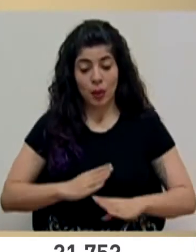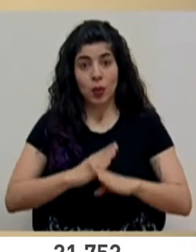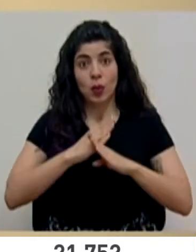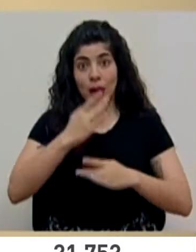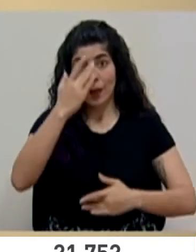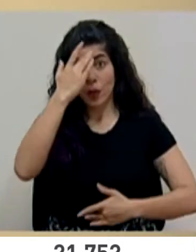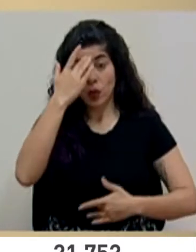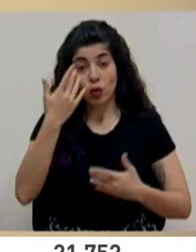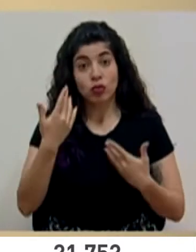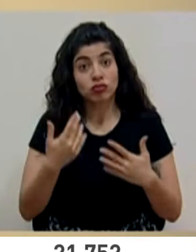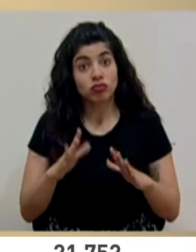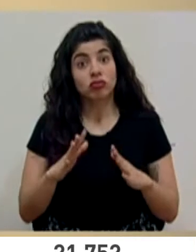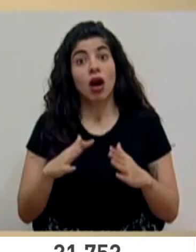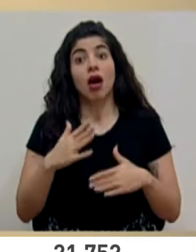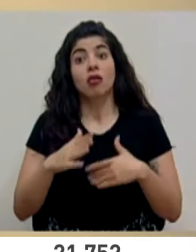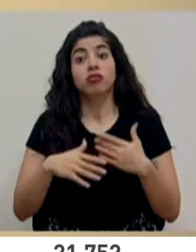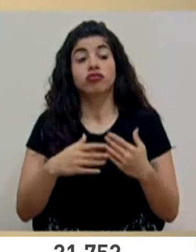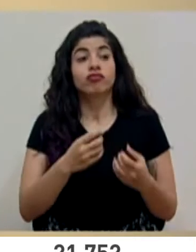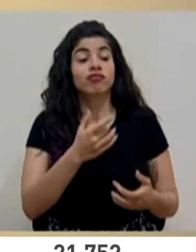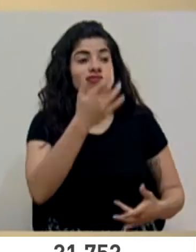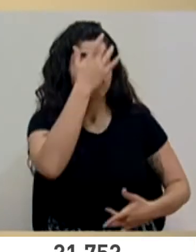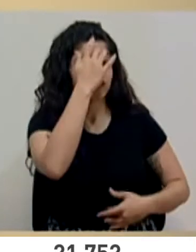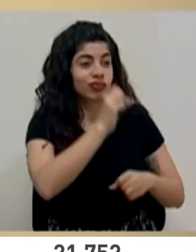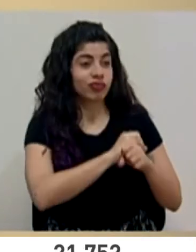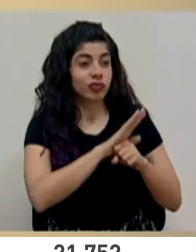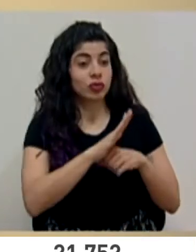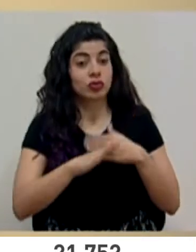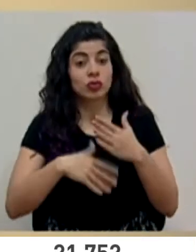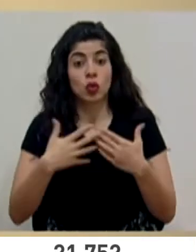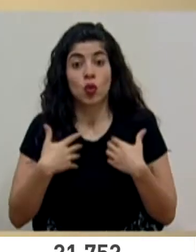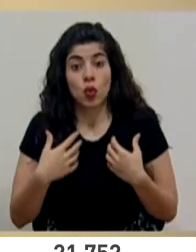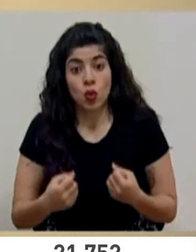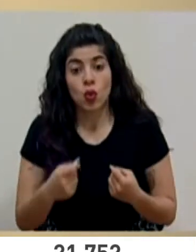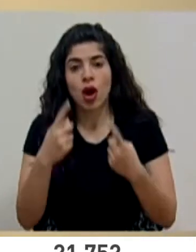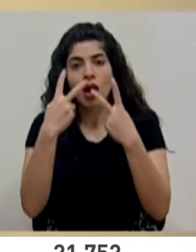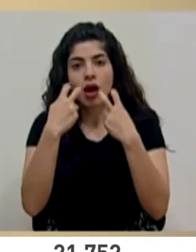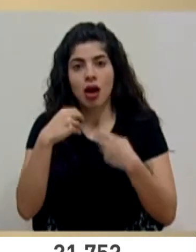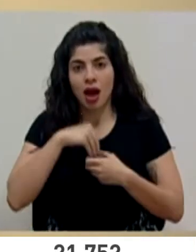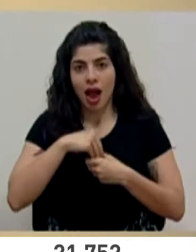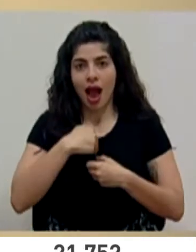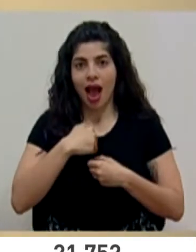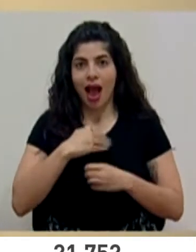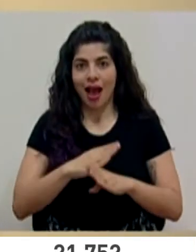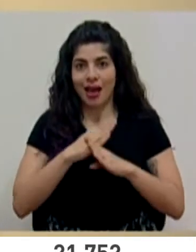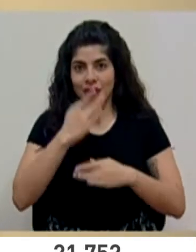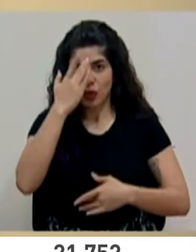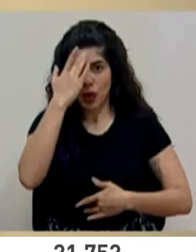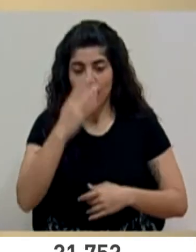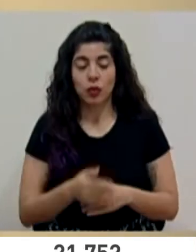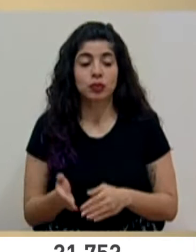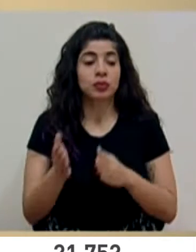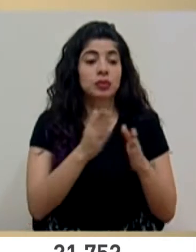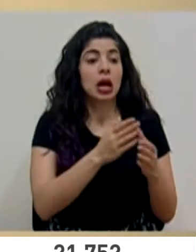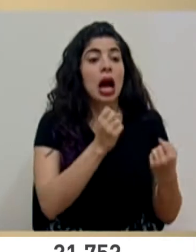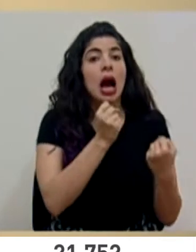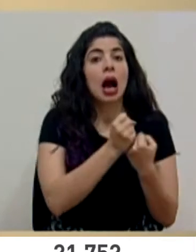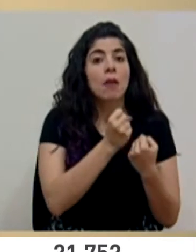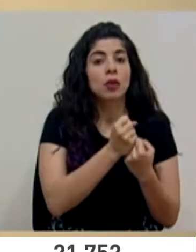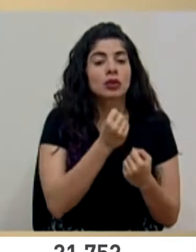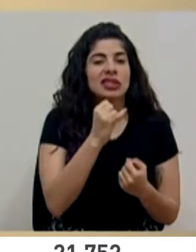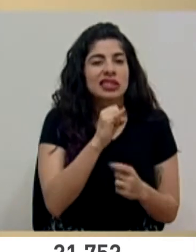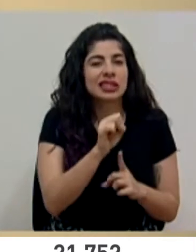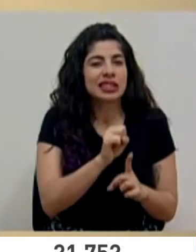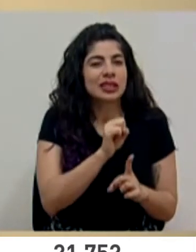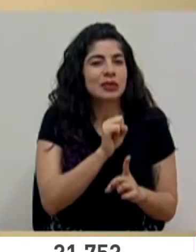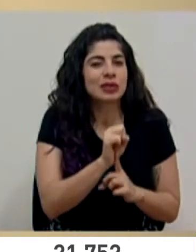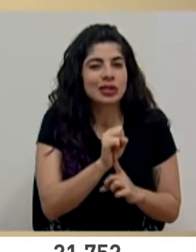que se han recuperado del COVID-19. Apoyo para el diagnóstico en situaciones más